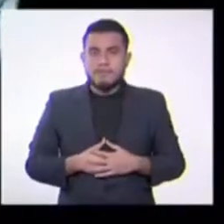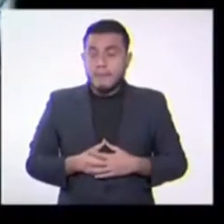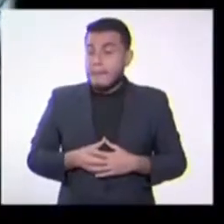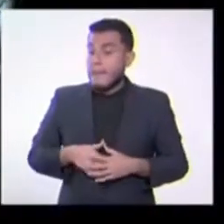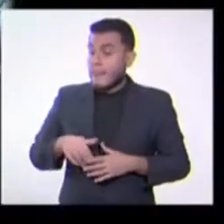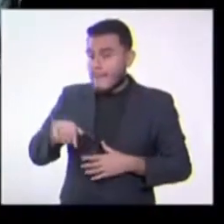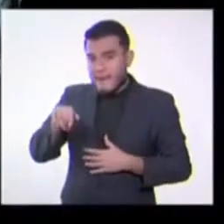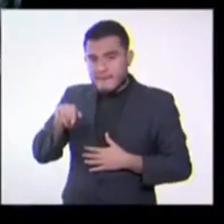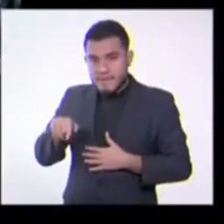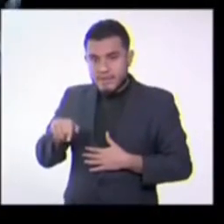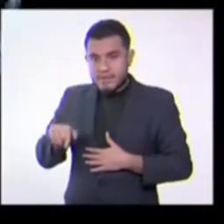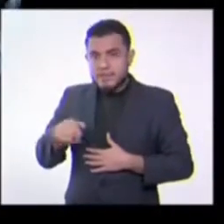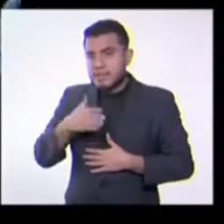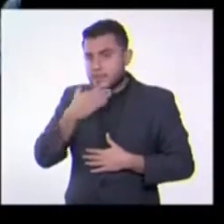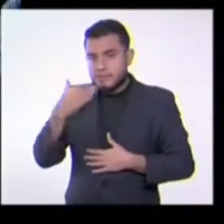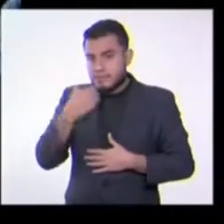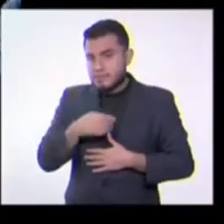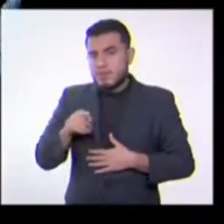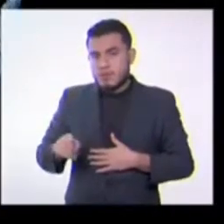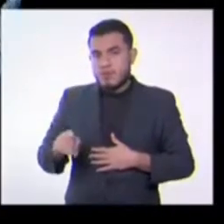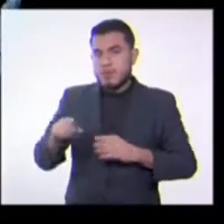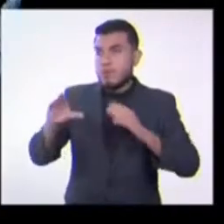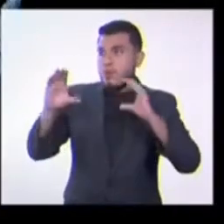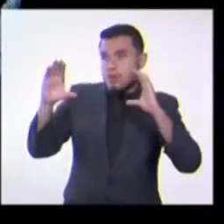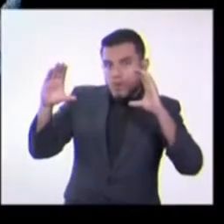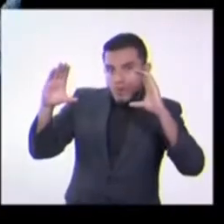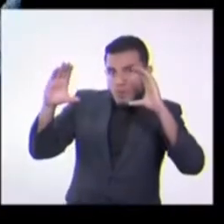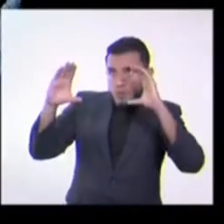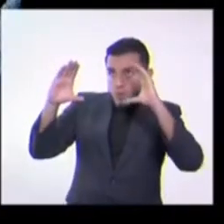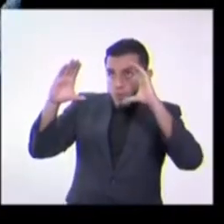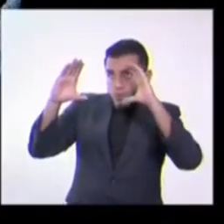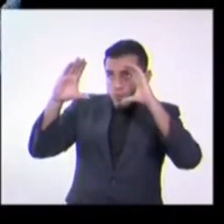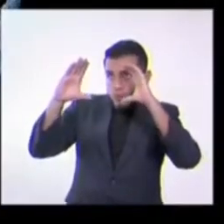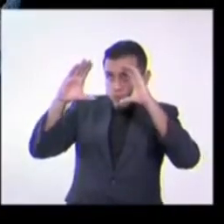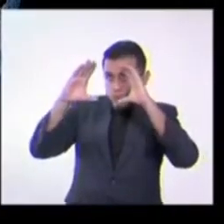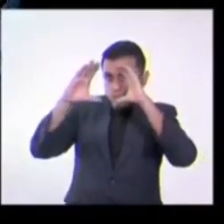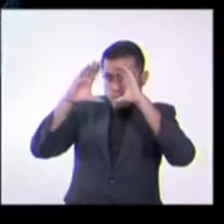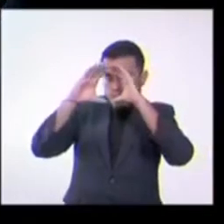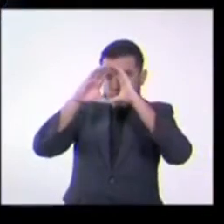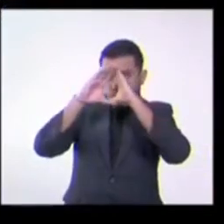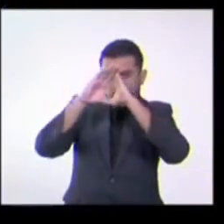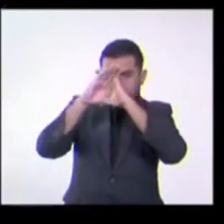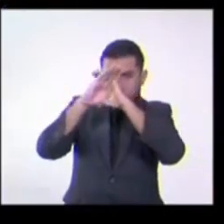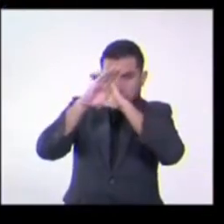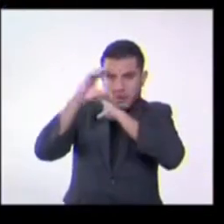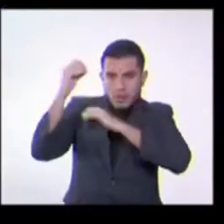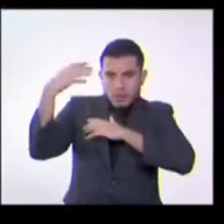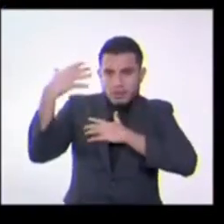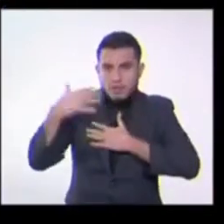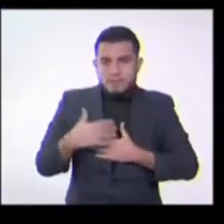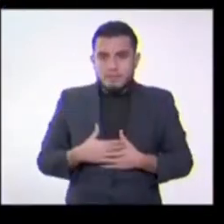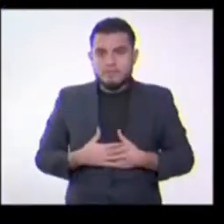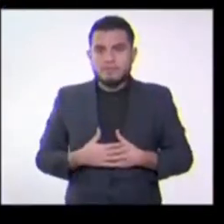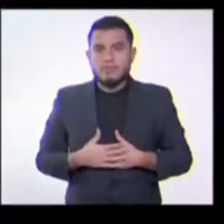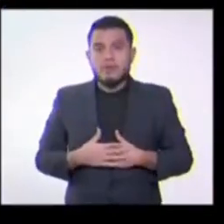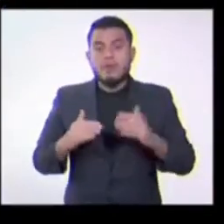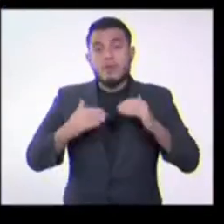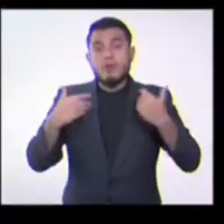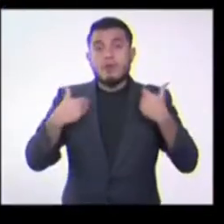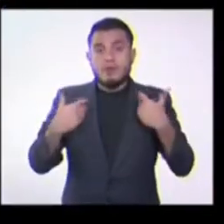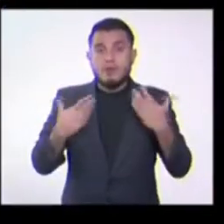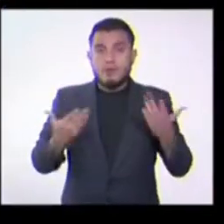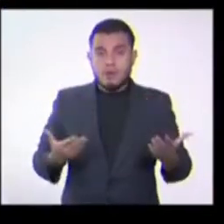ahí está ocurriendo un eclipse solar. Pero cuando también tenemos eclipses